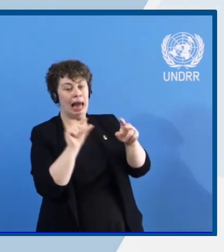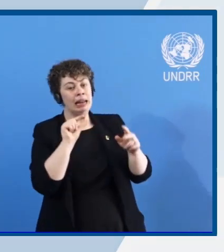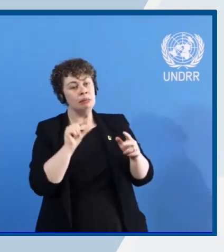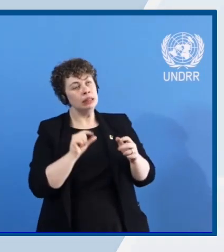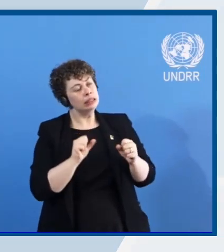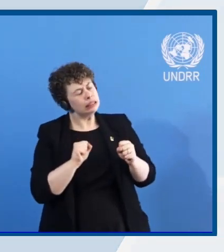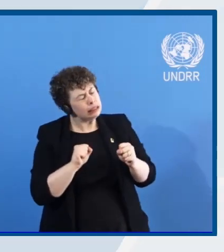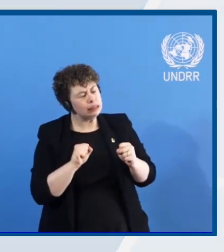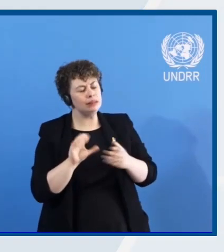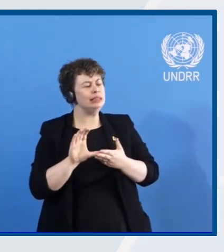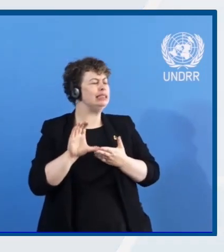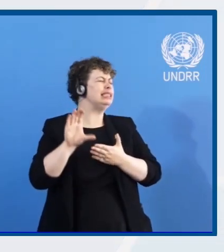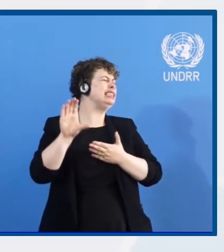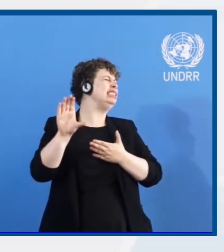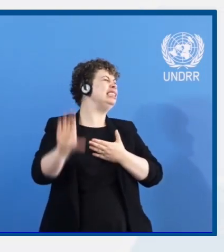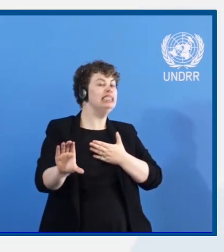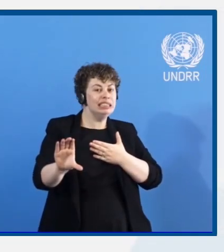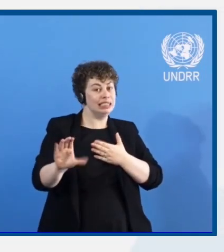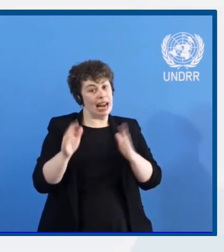está pidiendo,